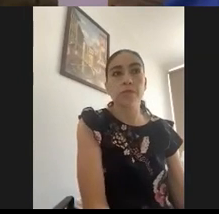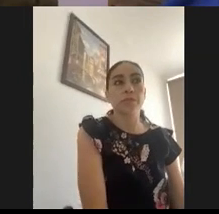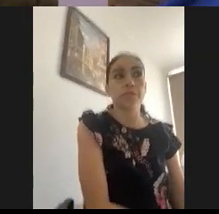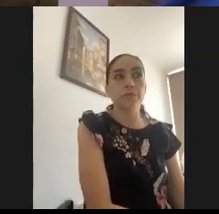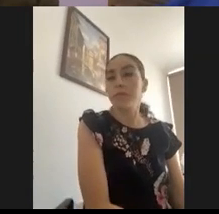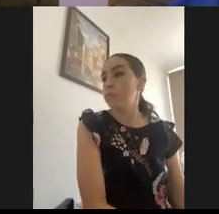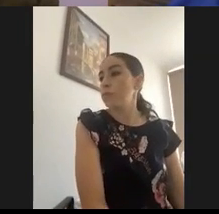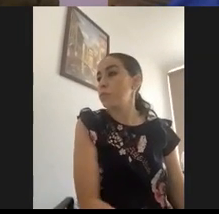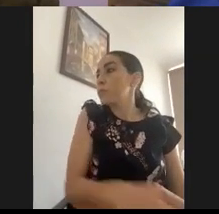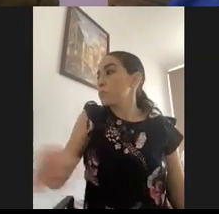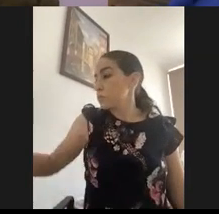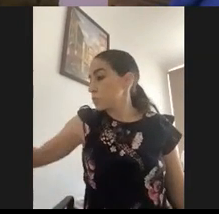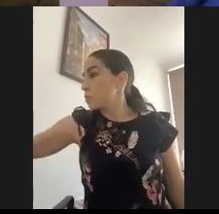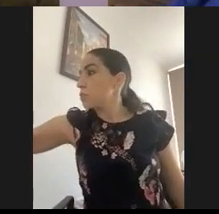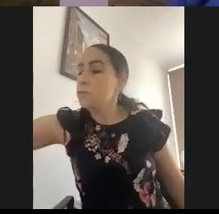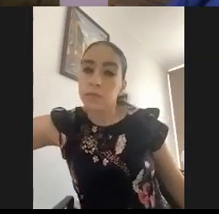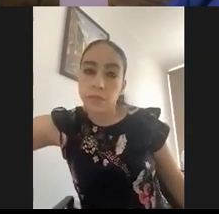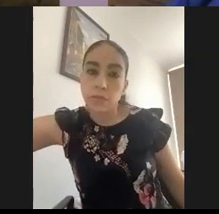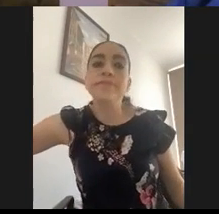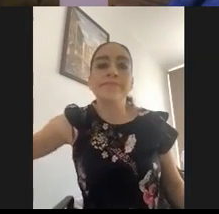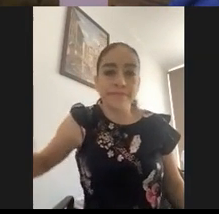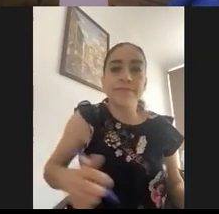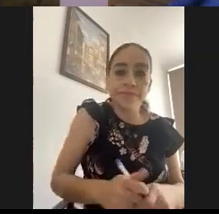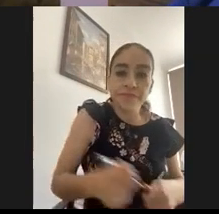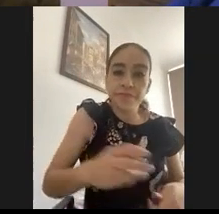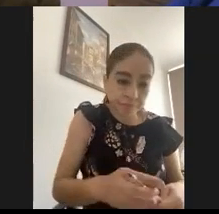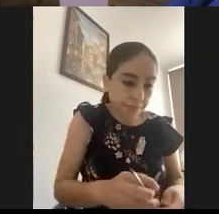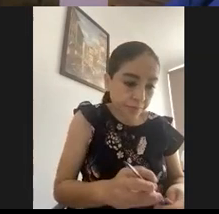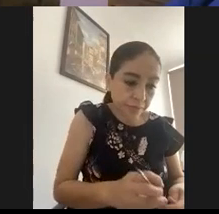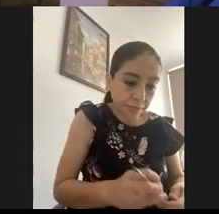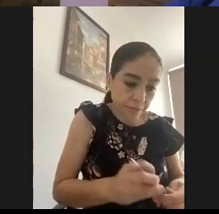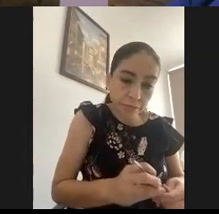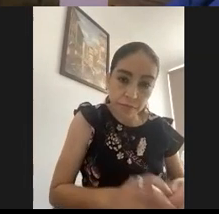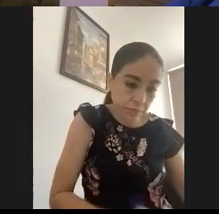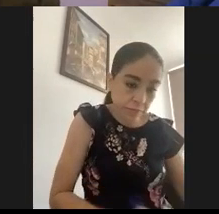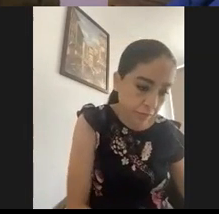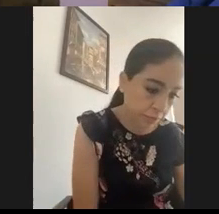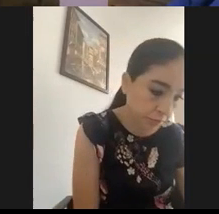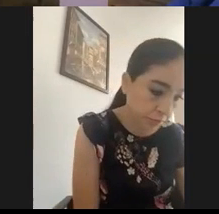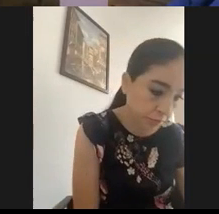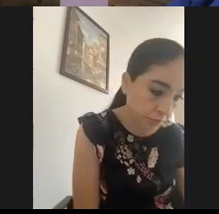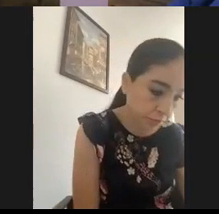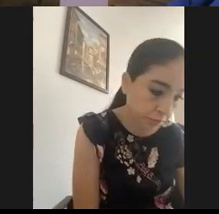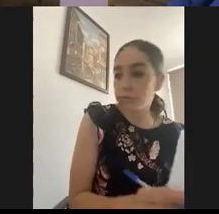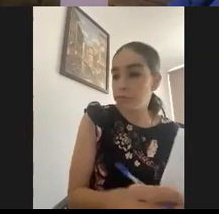se desarrollaba a cómo se iba dando. Entonces, ya no podemos permitir eso.